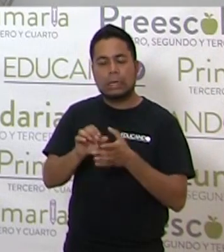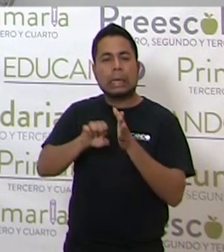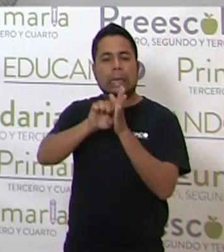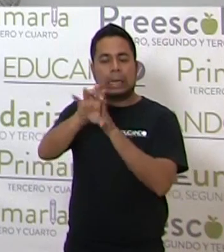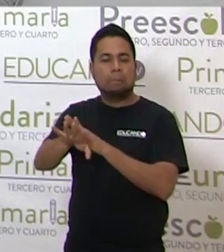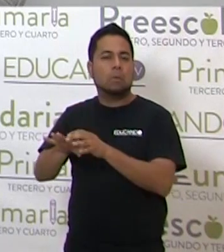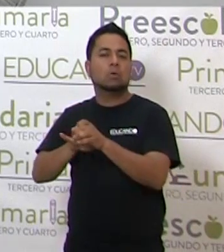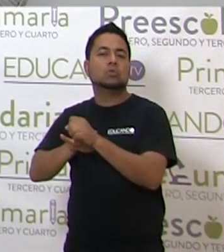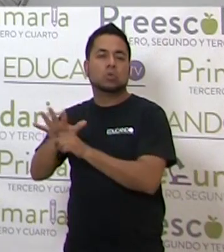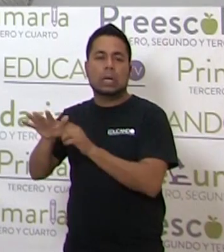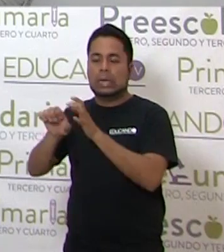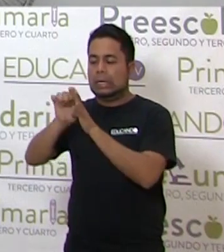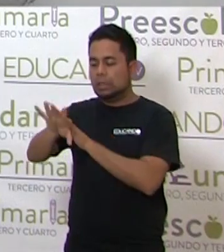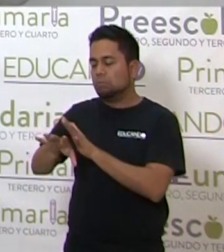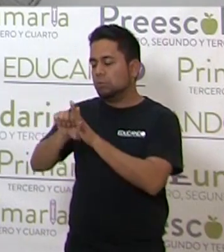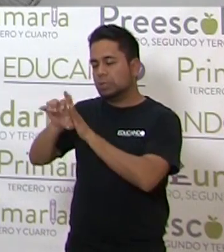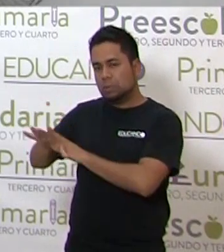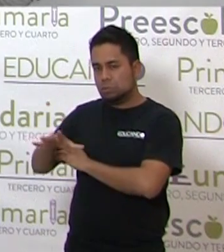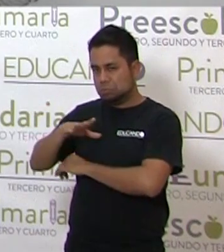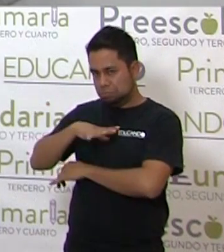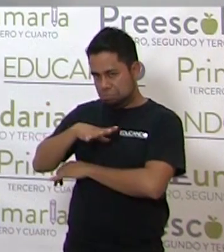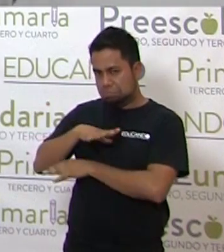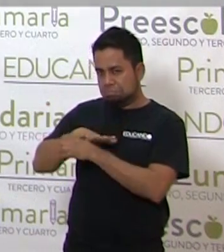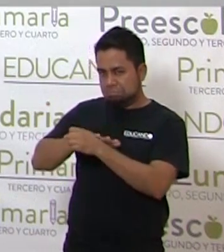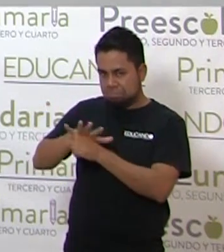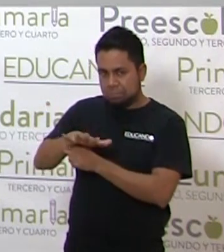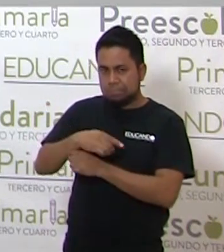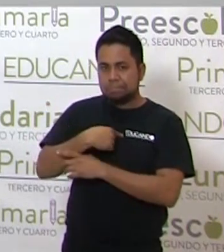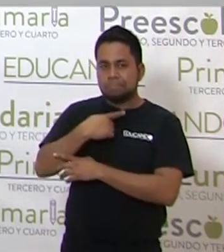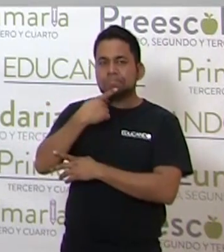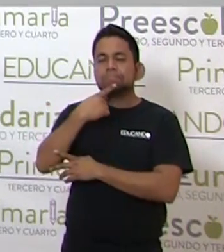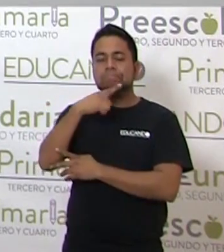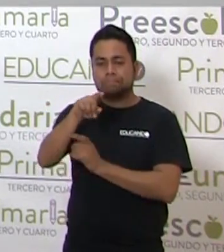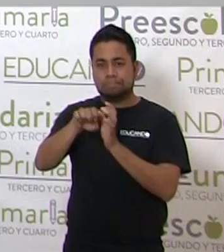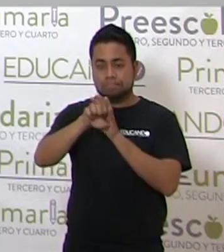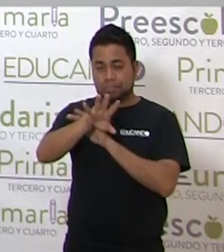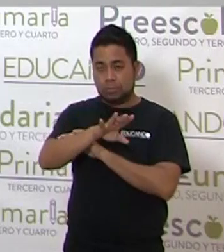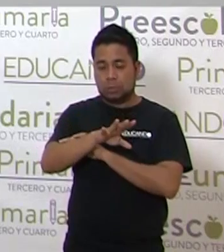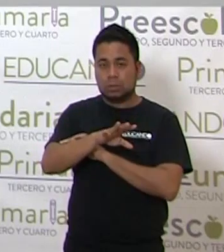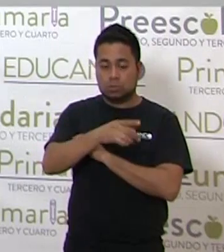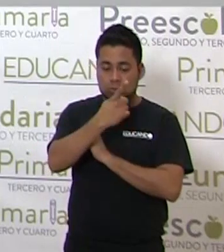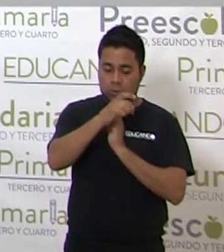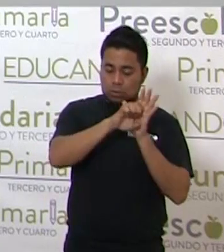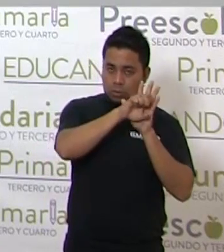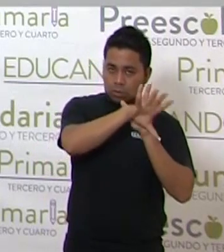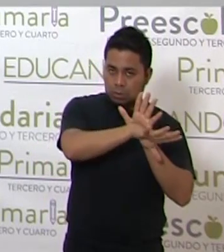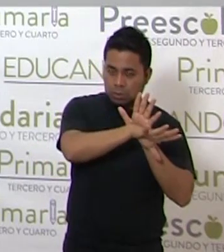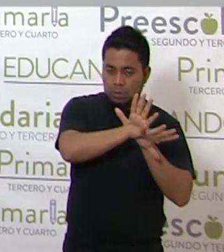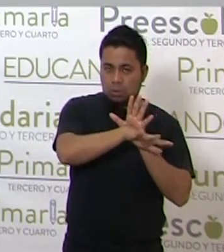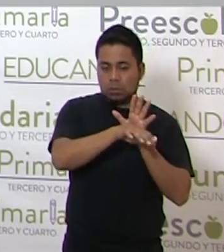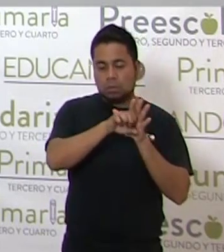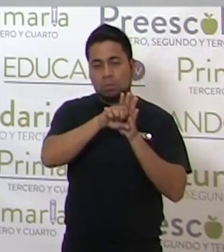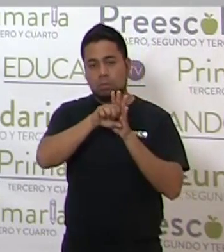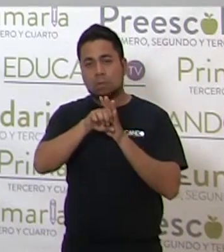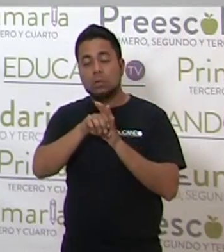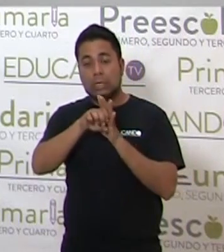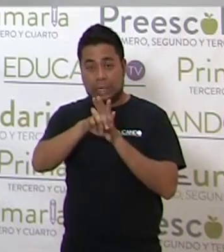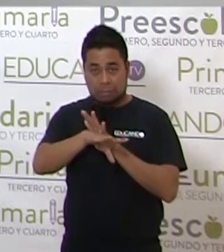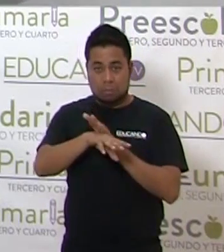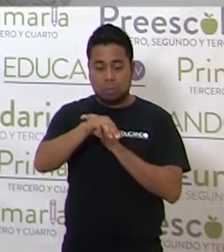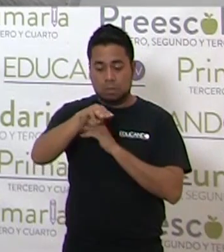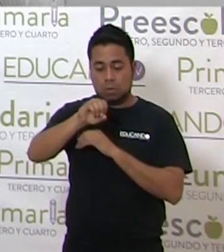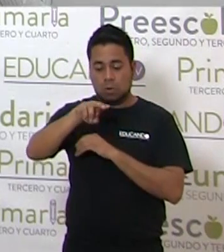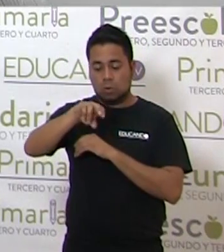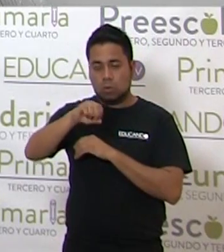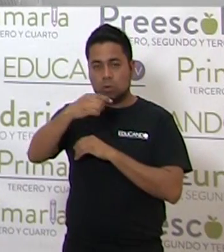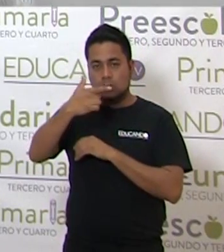ejemplos, dar algunos ejemplos. Ya les decía yo que uno de los ejemplos son la monografía